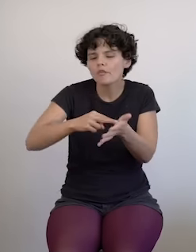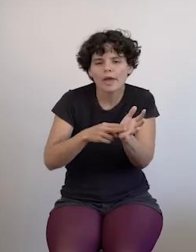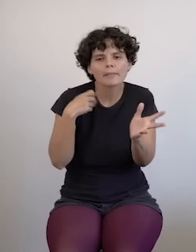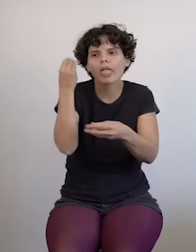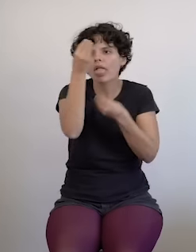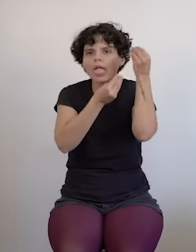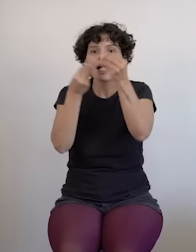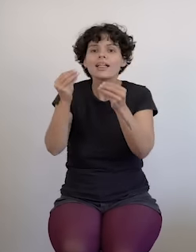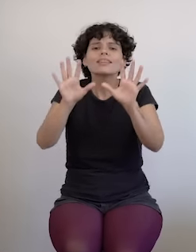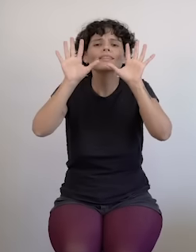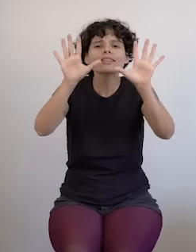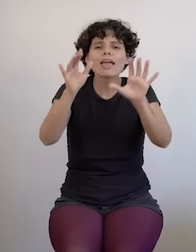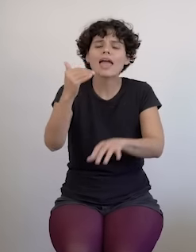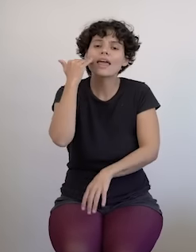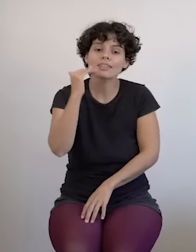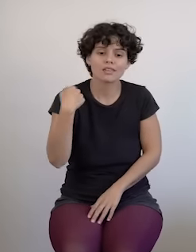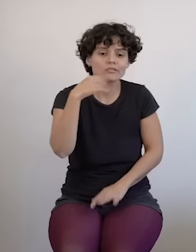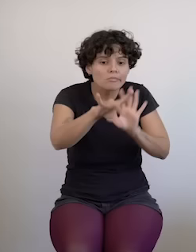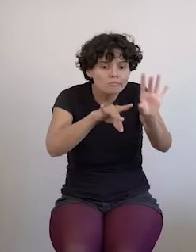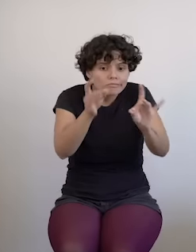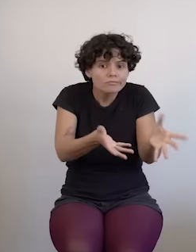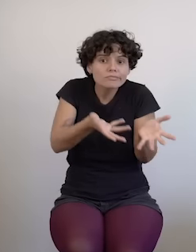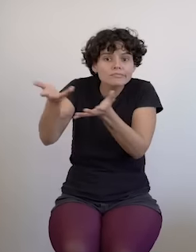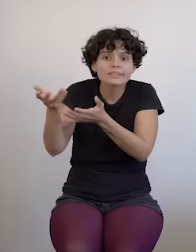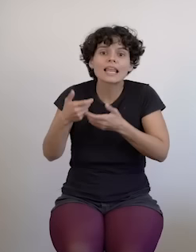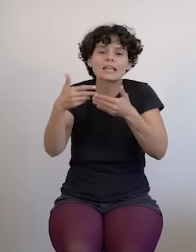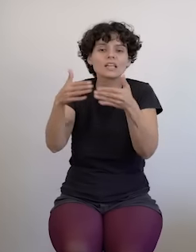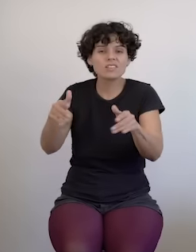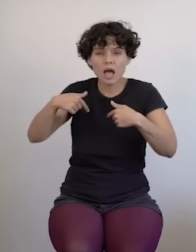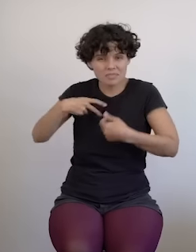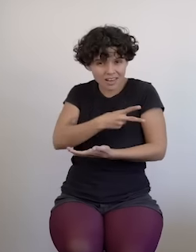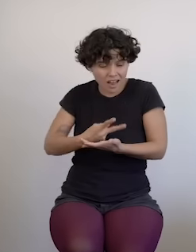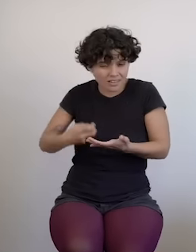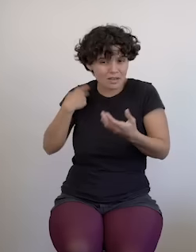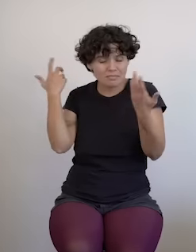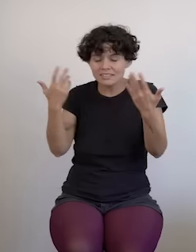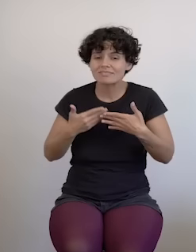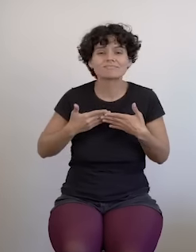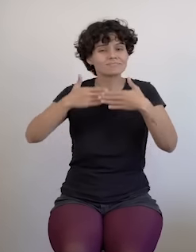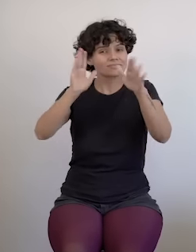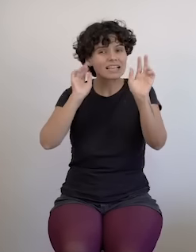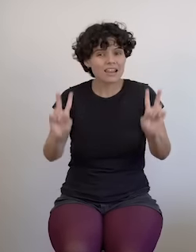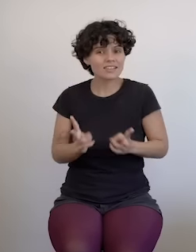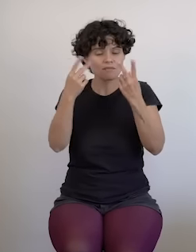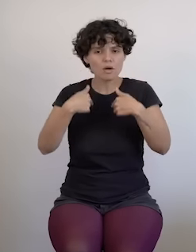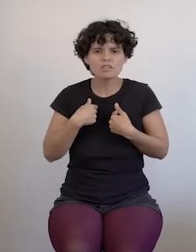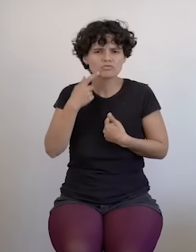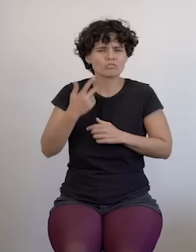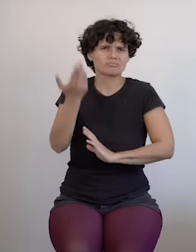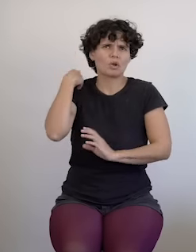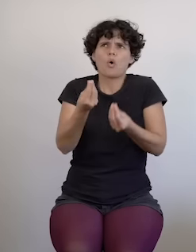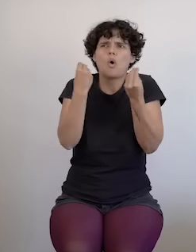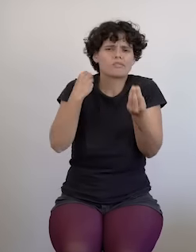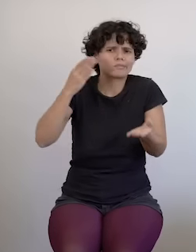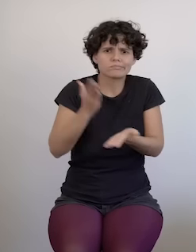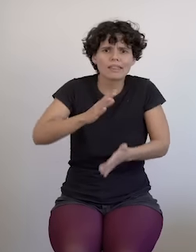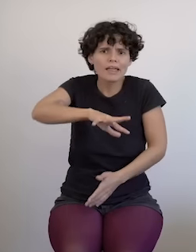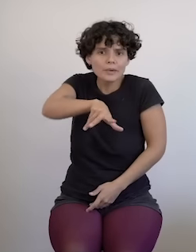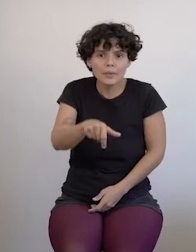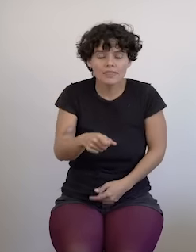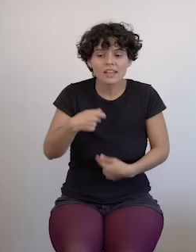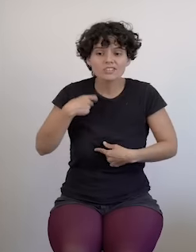con la droga. Aquí y acá, ¿cómo no van a salir 10? El arte a mí me salvó la vida, compañero. Si no hubiera sido por la música, yo sería delincuente. ¿Cachai? Nunca me dieron